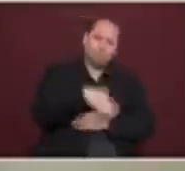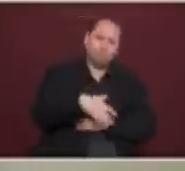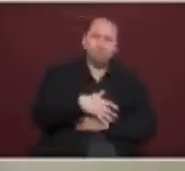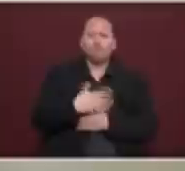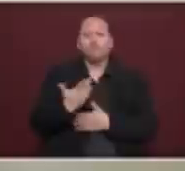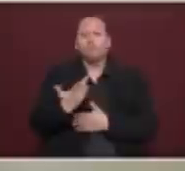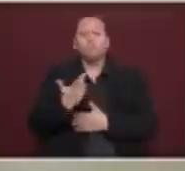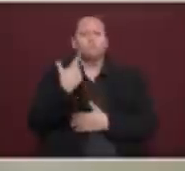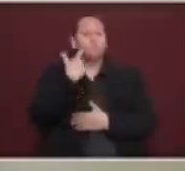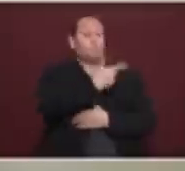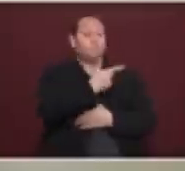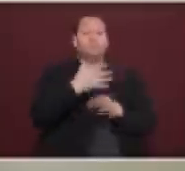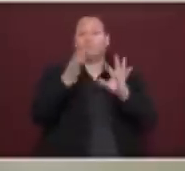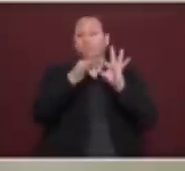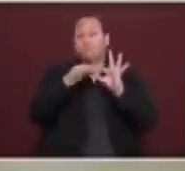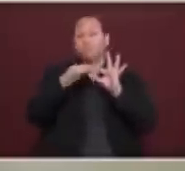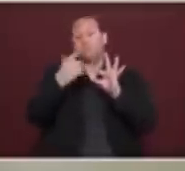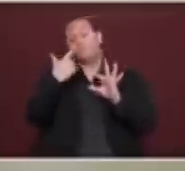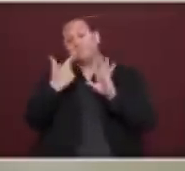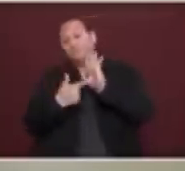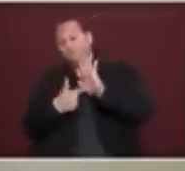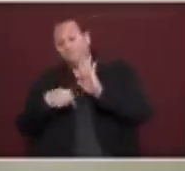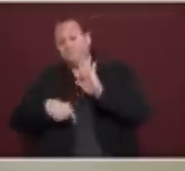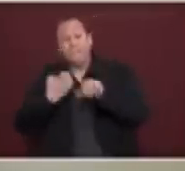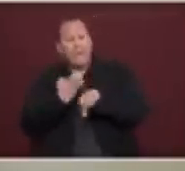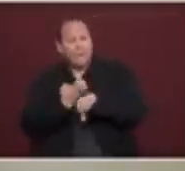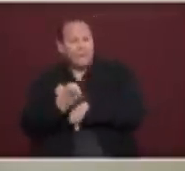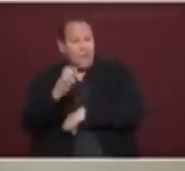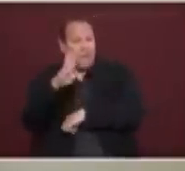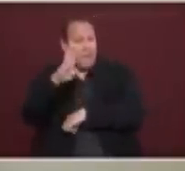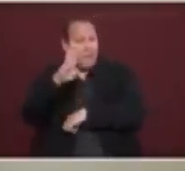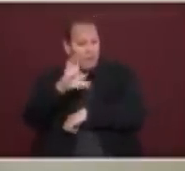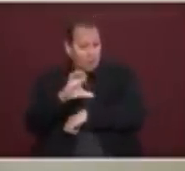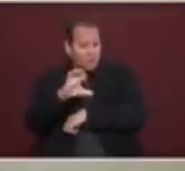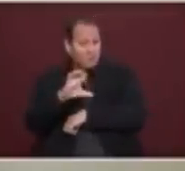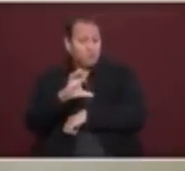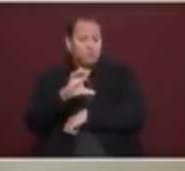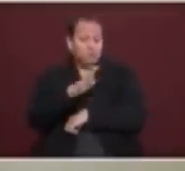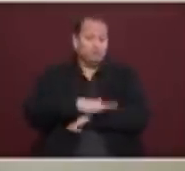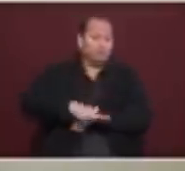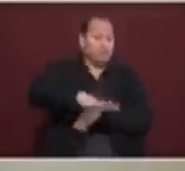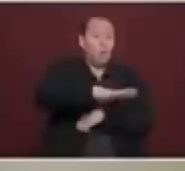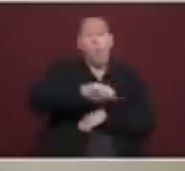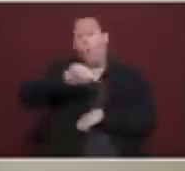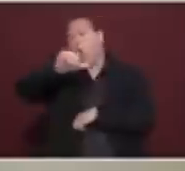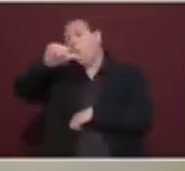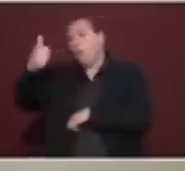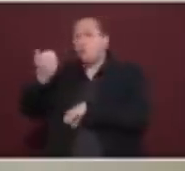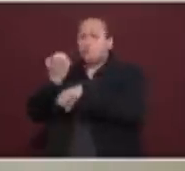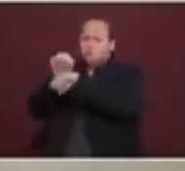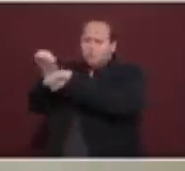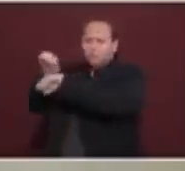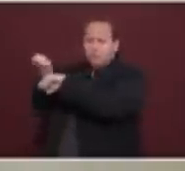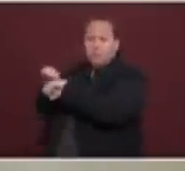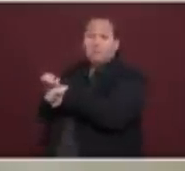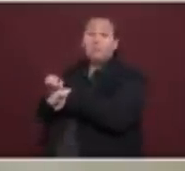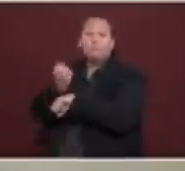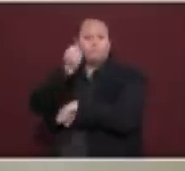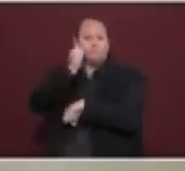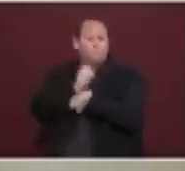que en el caso de baja california como en otros estados la secretaria de marina